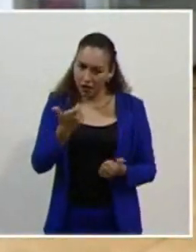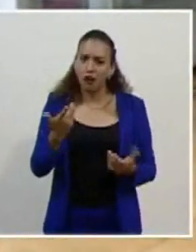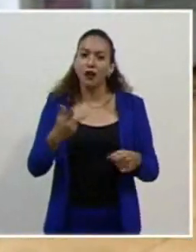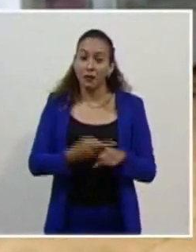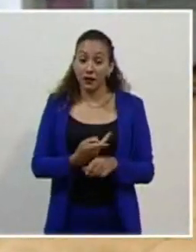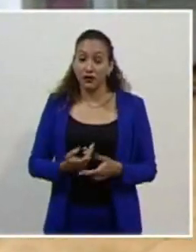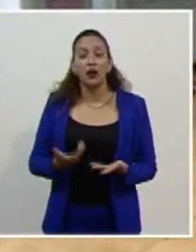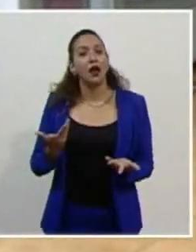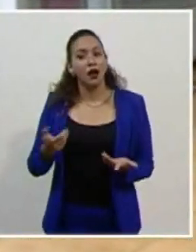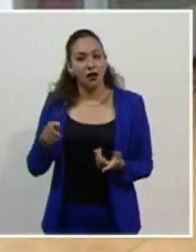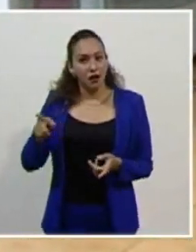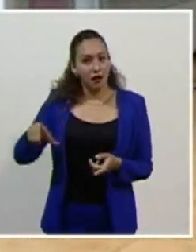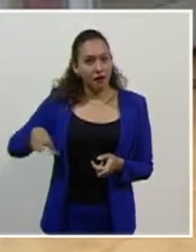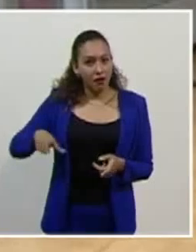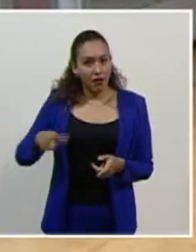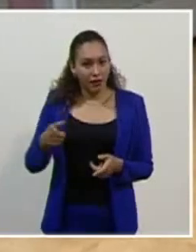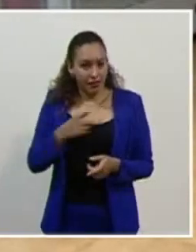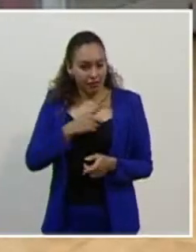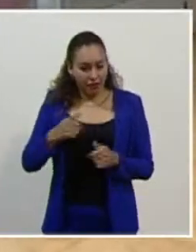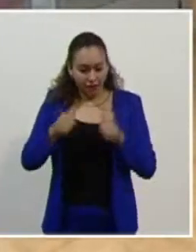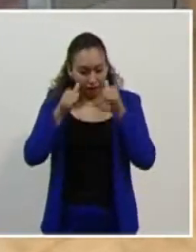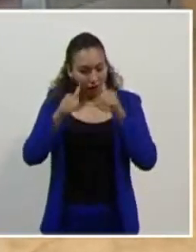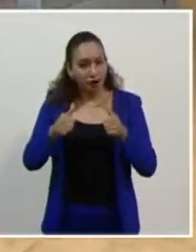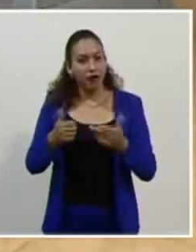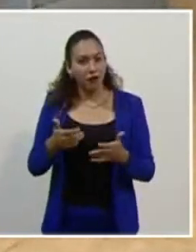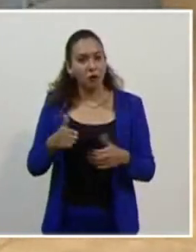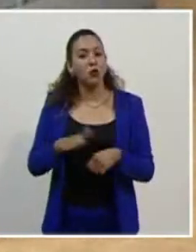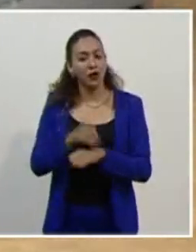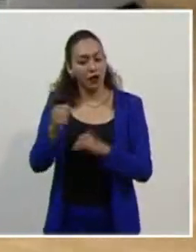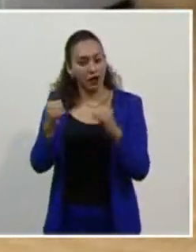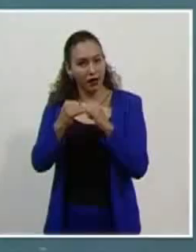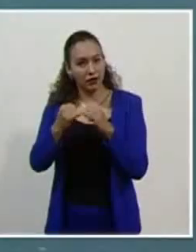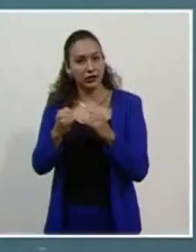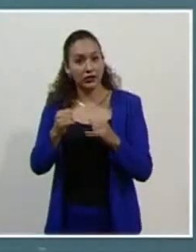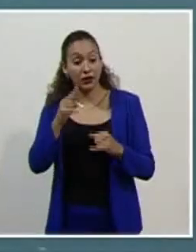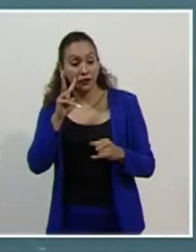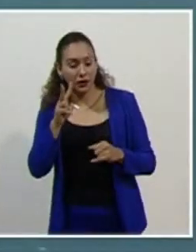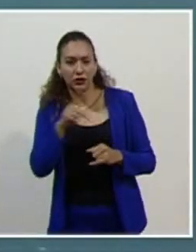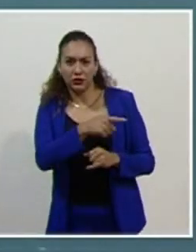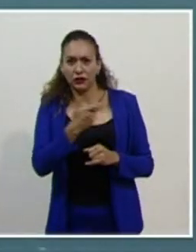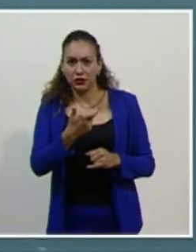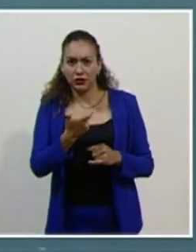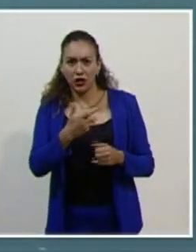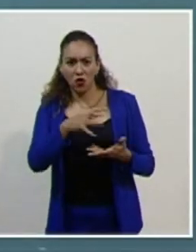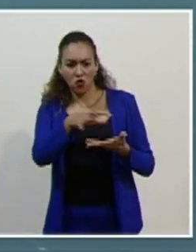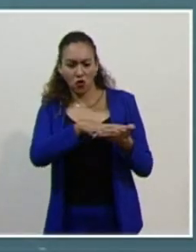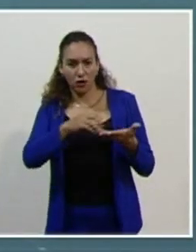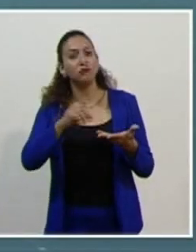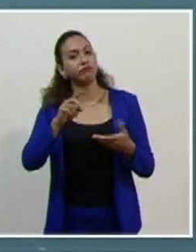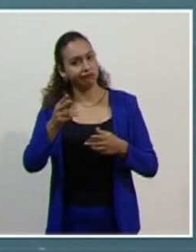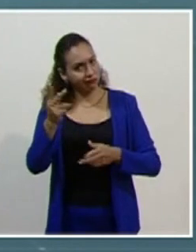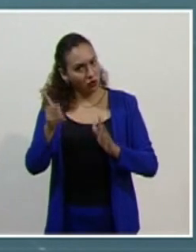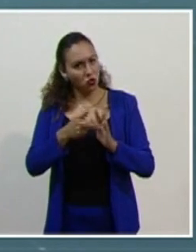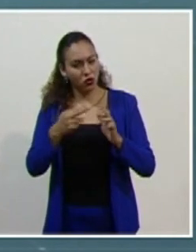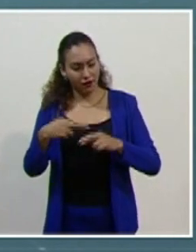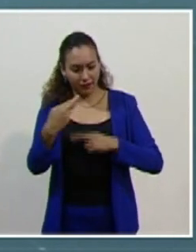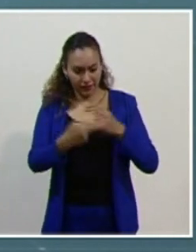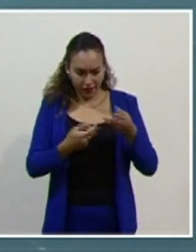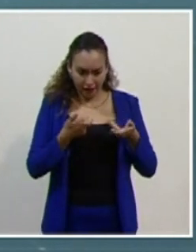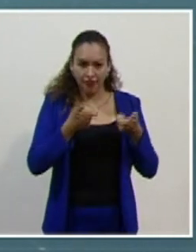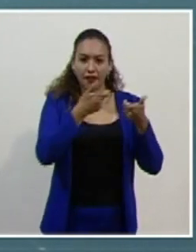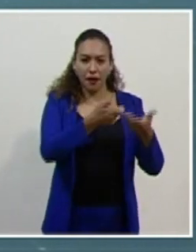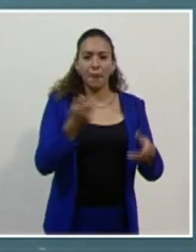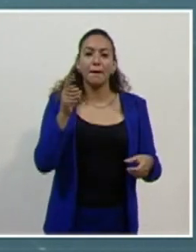y en caso de que se haya hecho, deberán reintegrarlos a la persona moral que designó la quejosa para la administración de